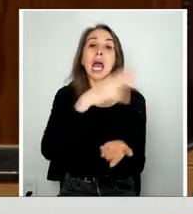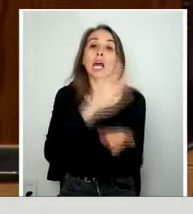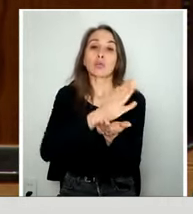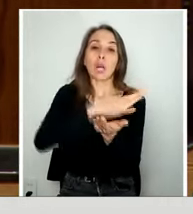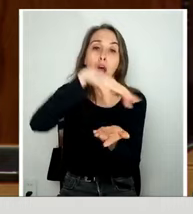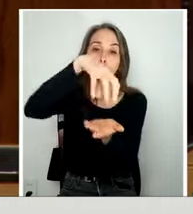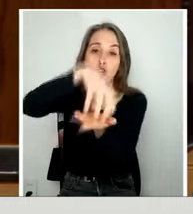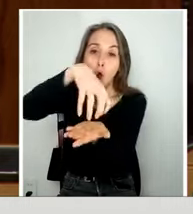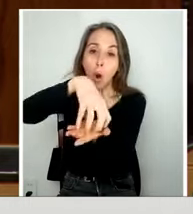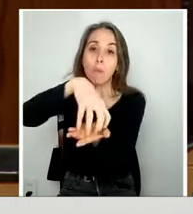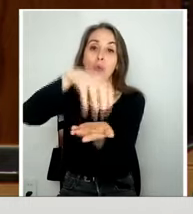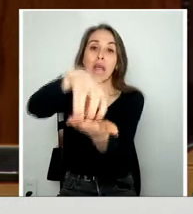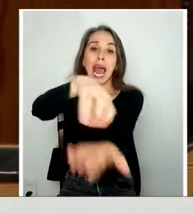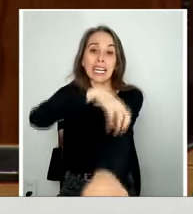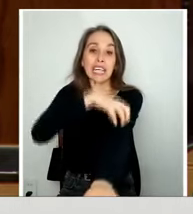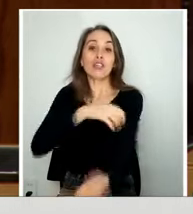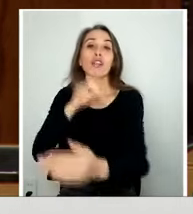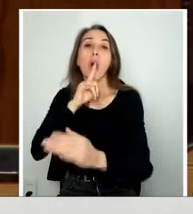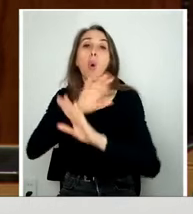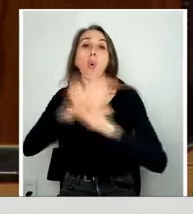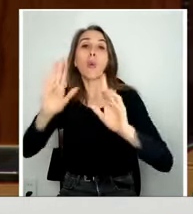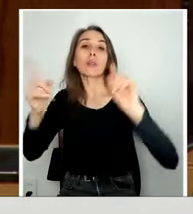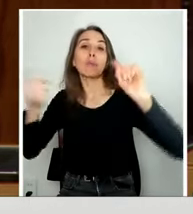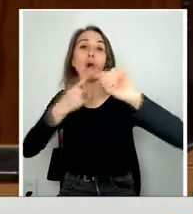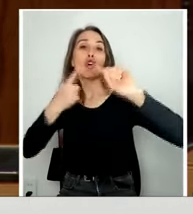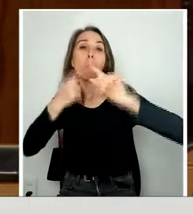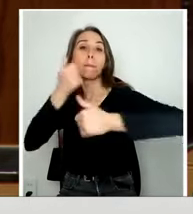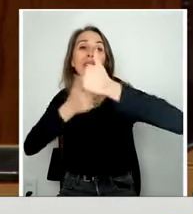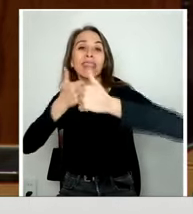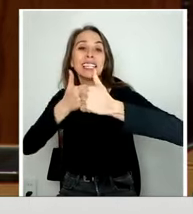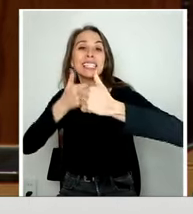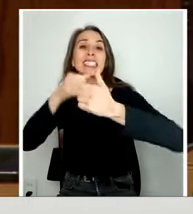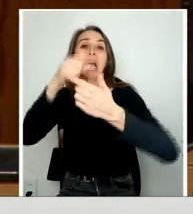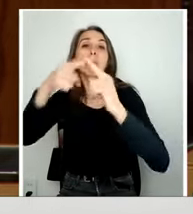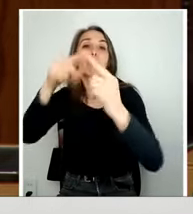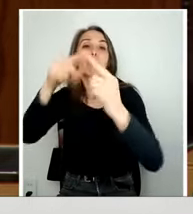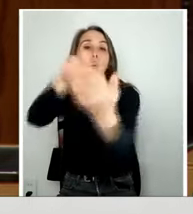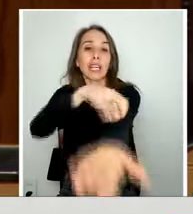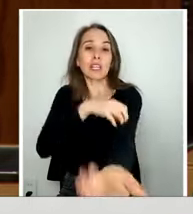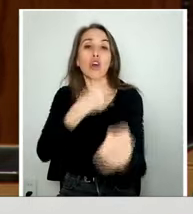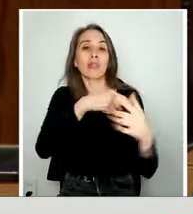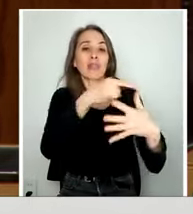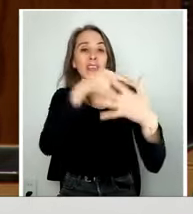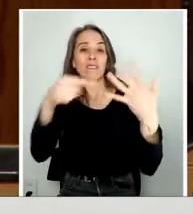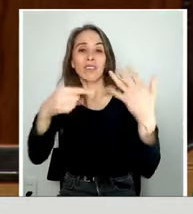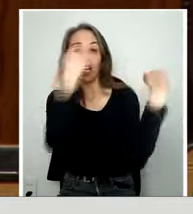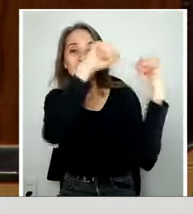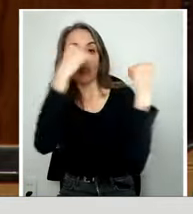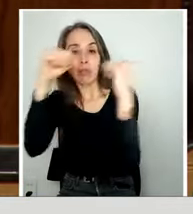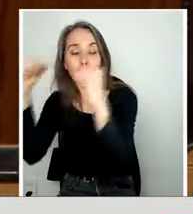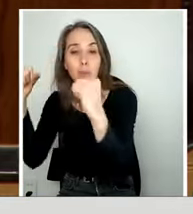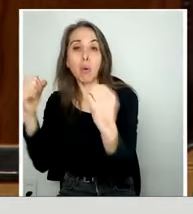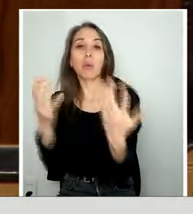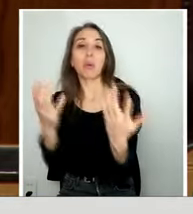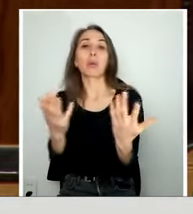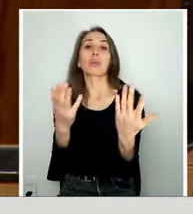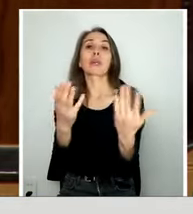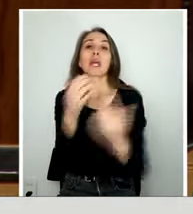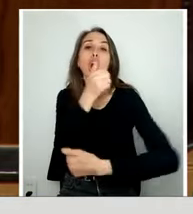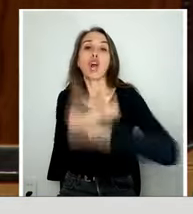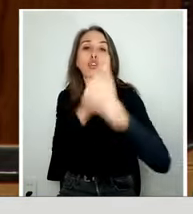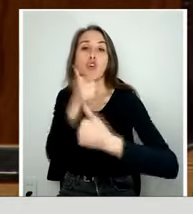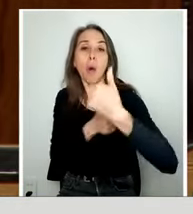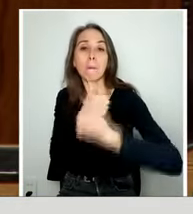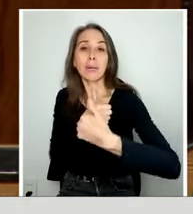las finales nacionales poder ampliar la cantidad de disciplinas que estén presentes poder generar también esta competencia que a veces